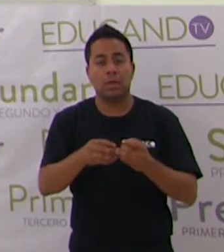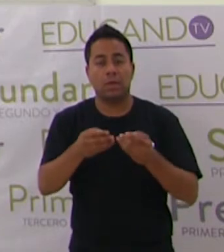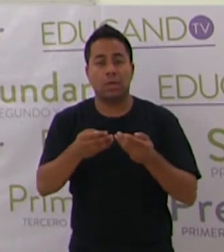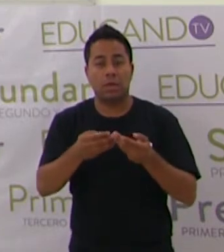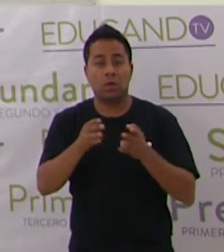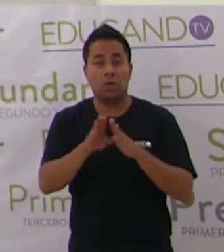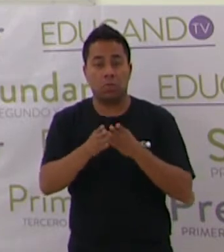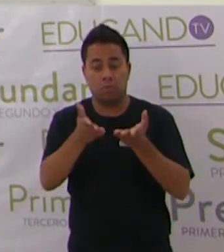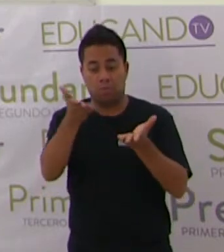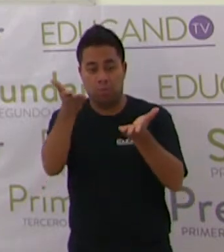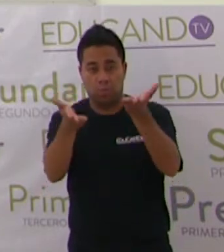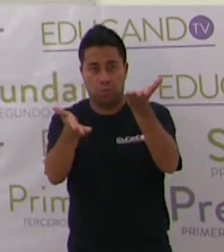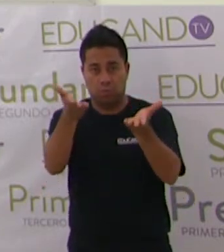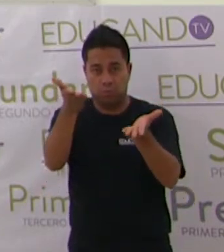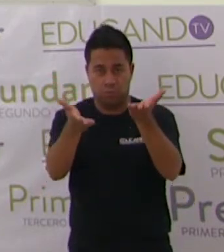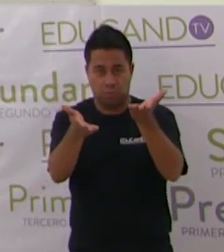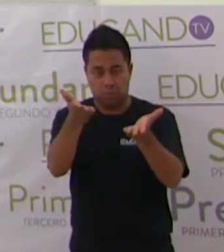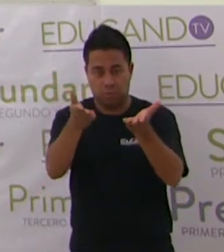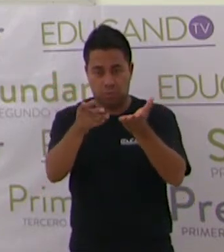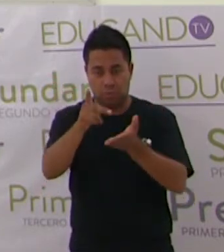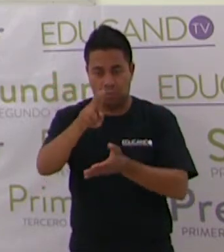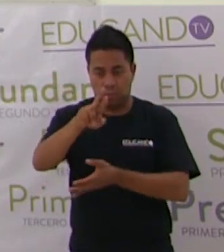proporcionalidad